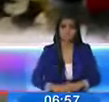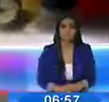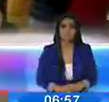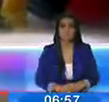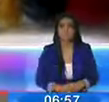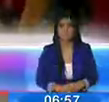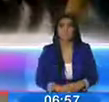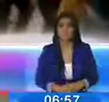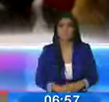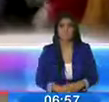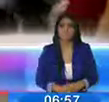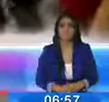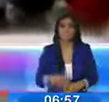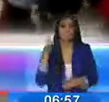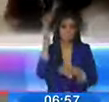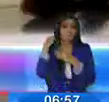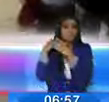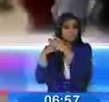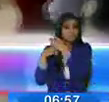vamos vamos